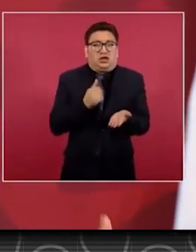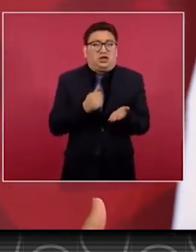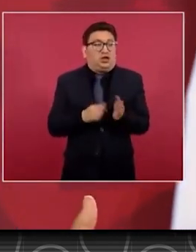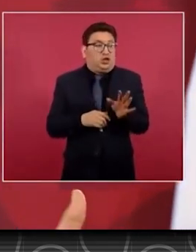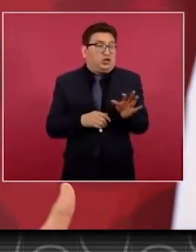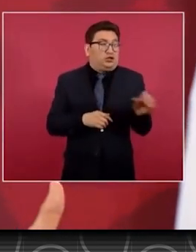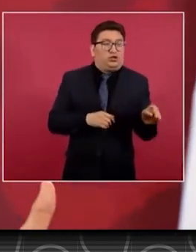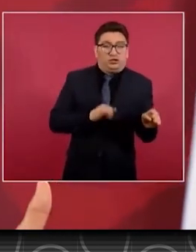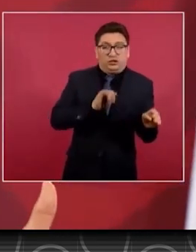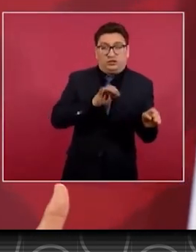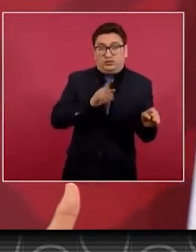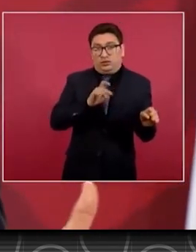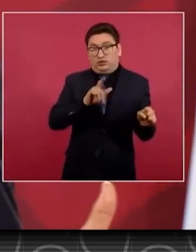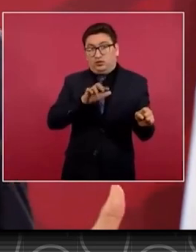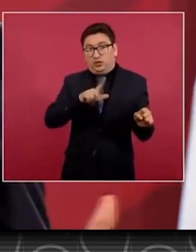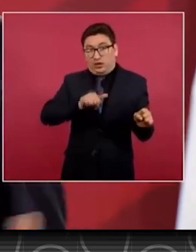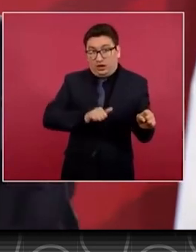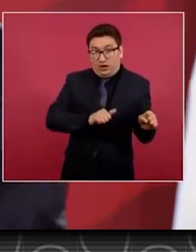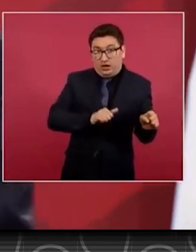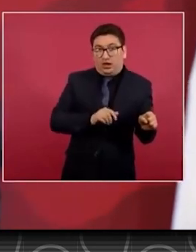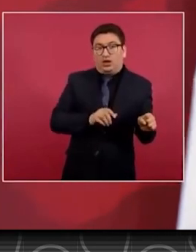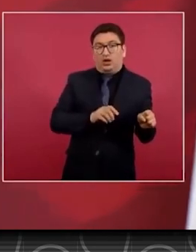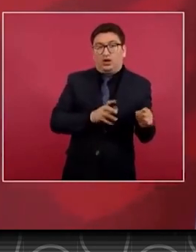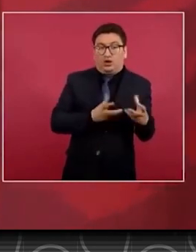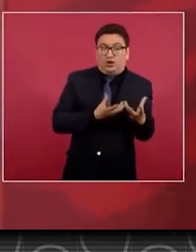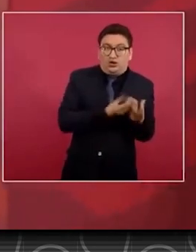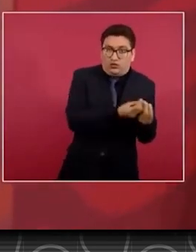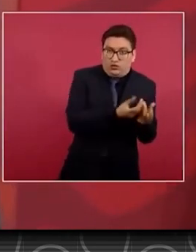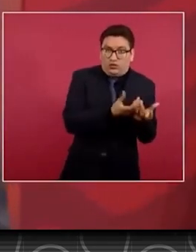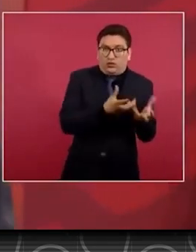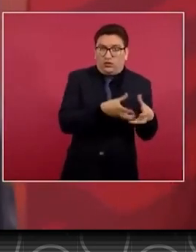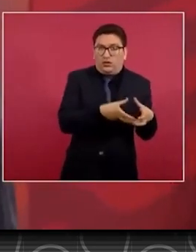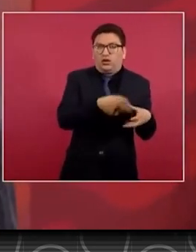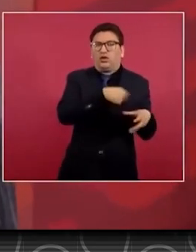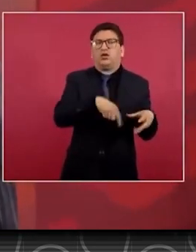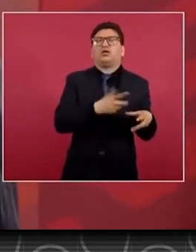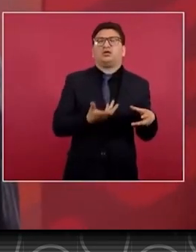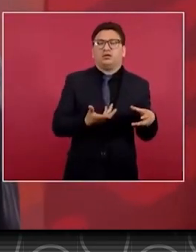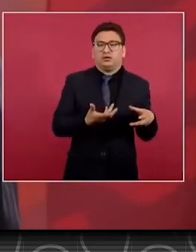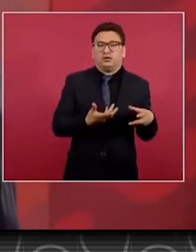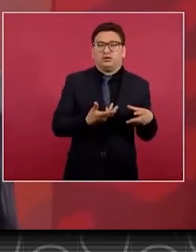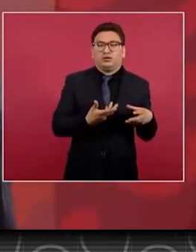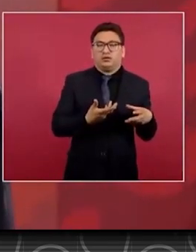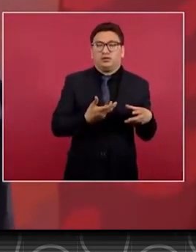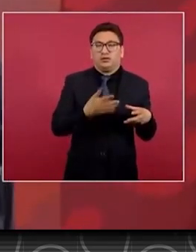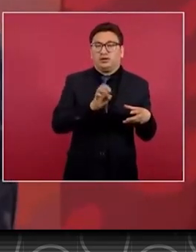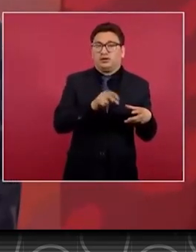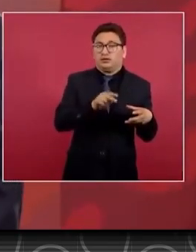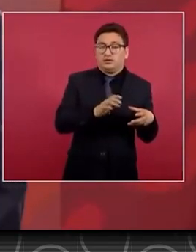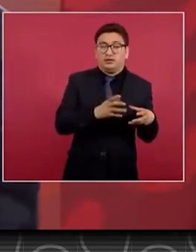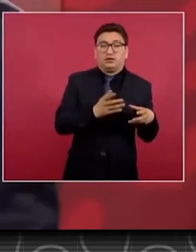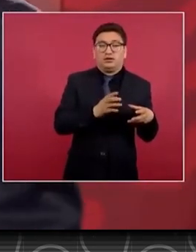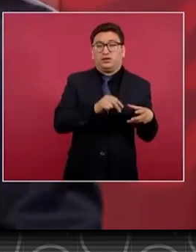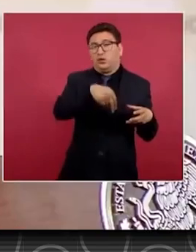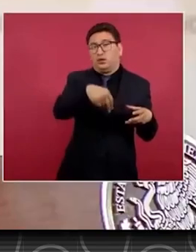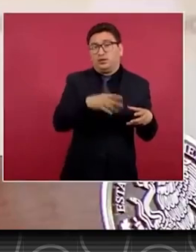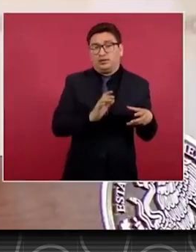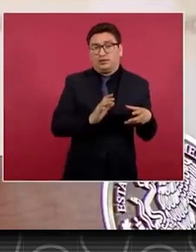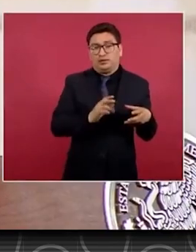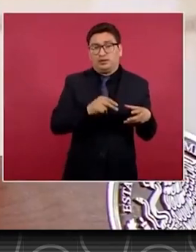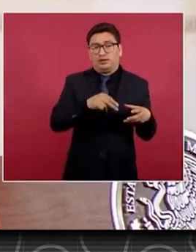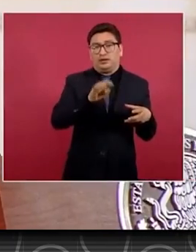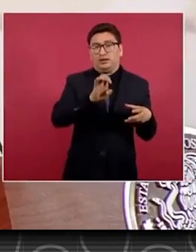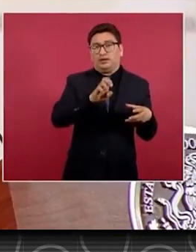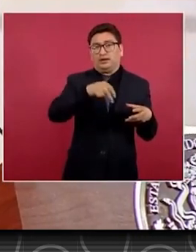Iberdrola y con estos, cómo se llama? N, en